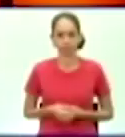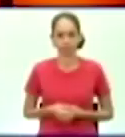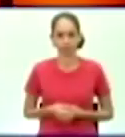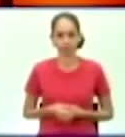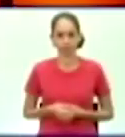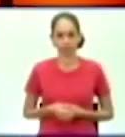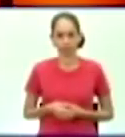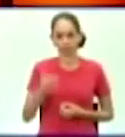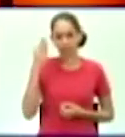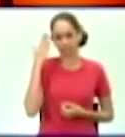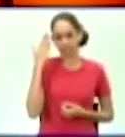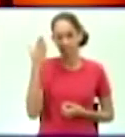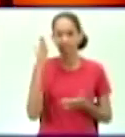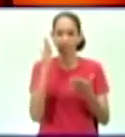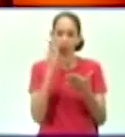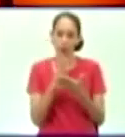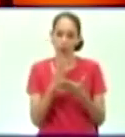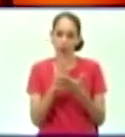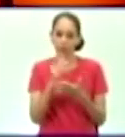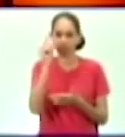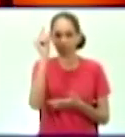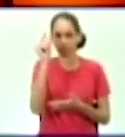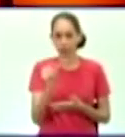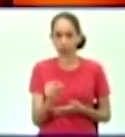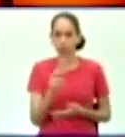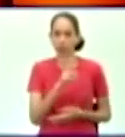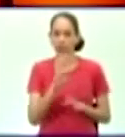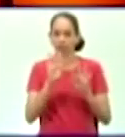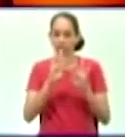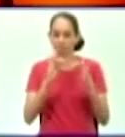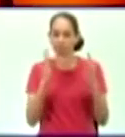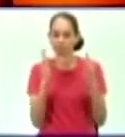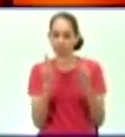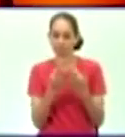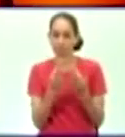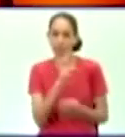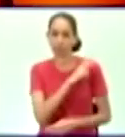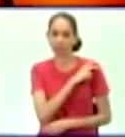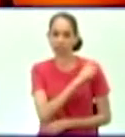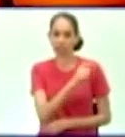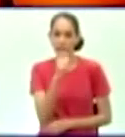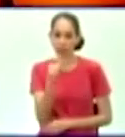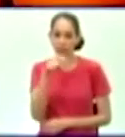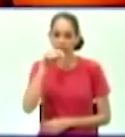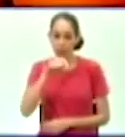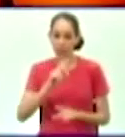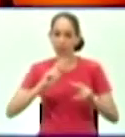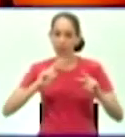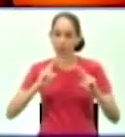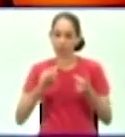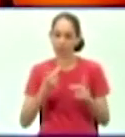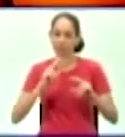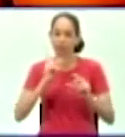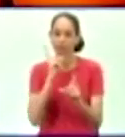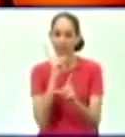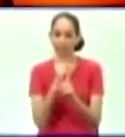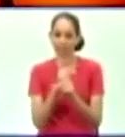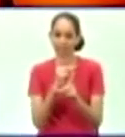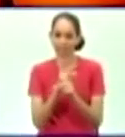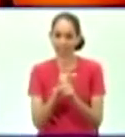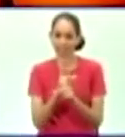Saludos estudiantes, profesores y familiares. Hoy nos volvemos a encontrar para seguir compartiendo